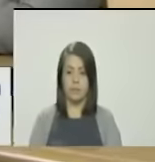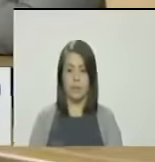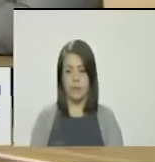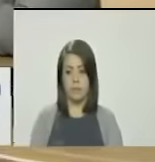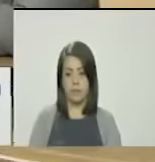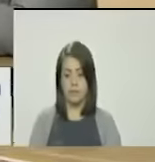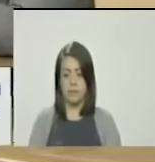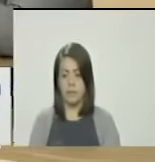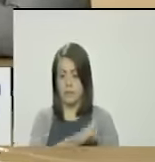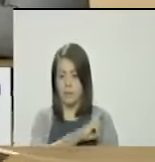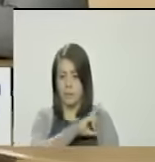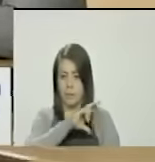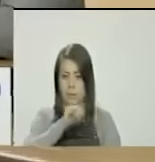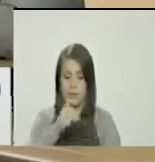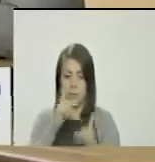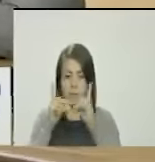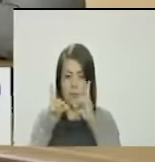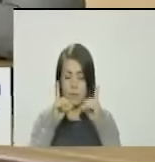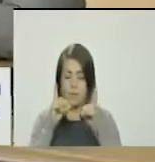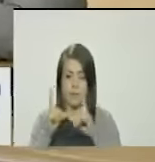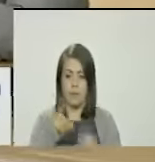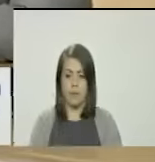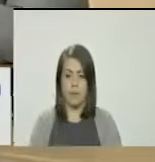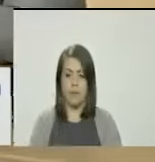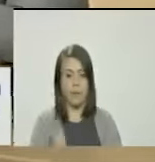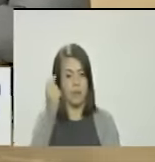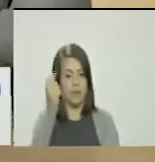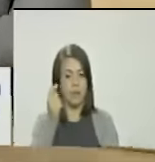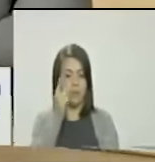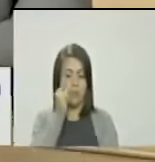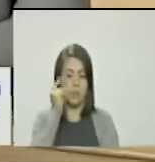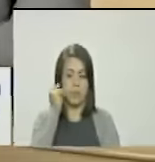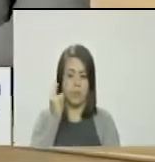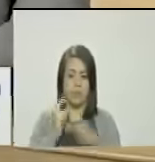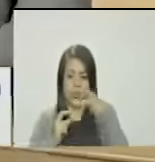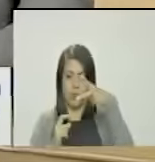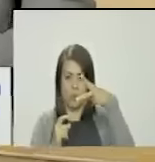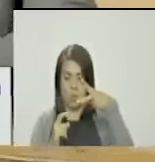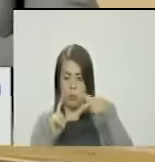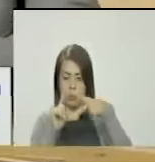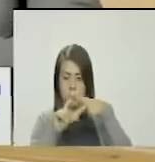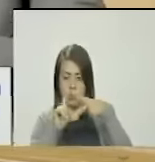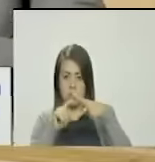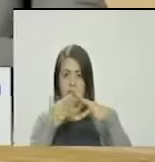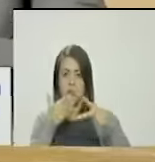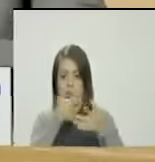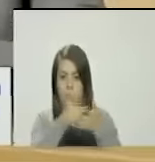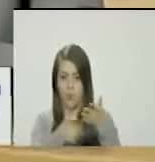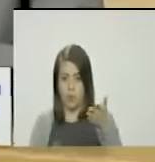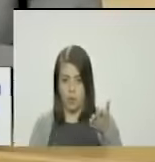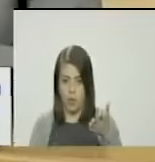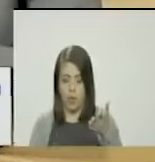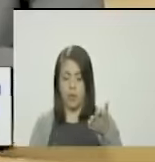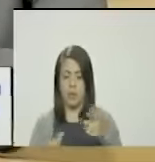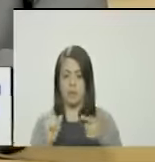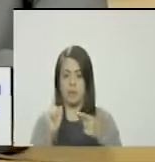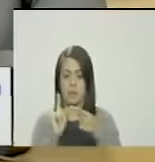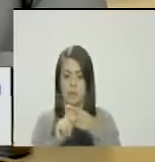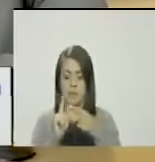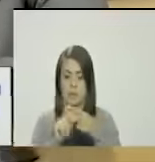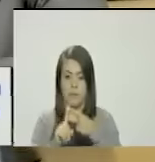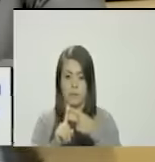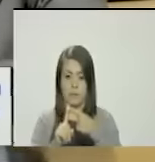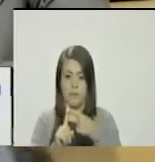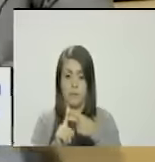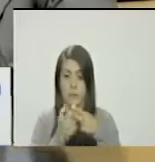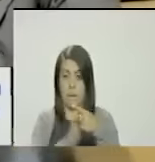Señor director de debate, colegas diputados y diputadas, hay dos propuestas en mesa. Para